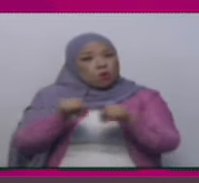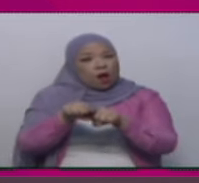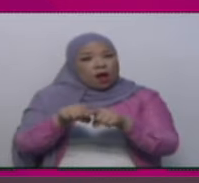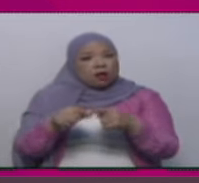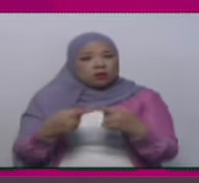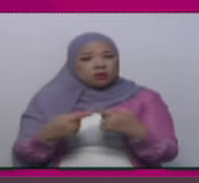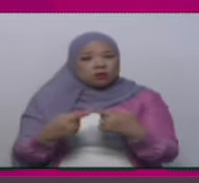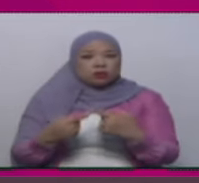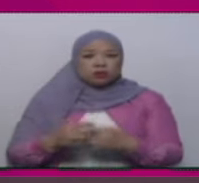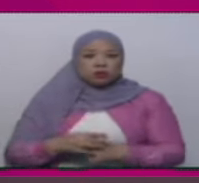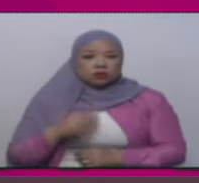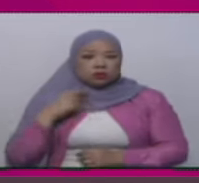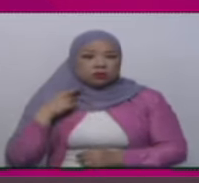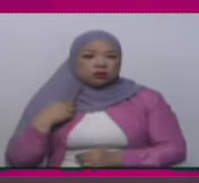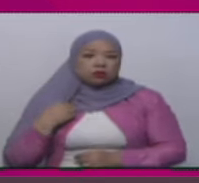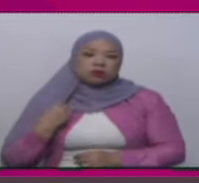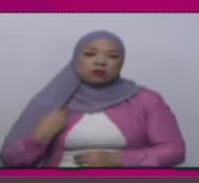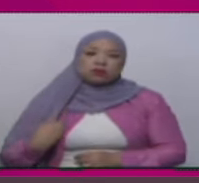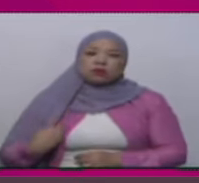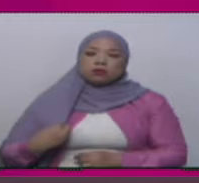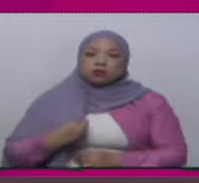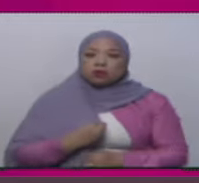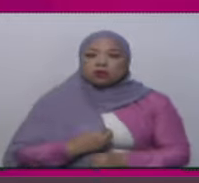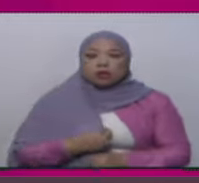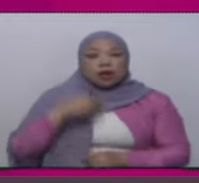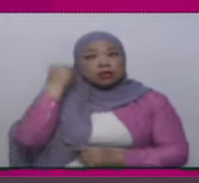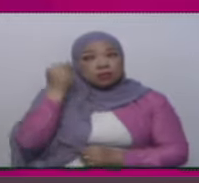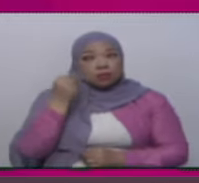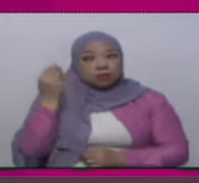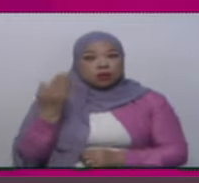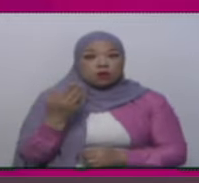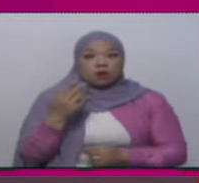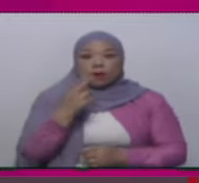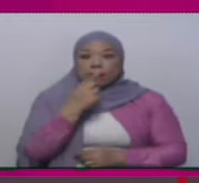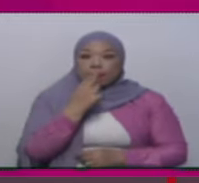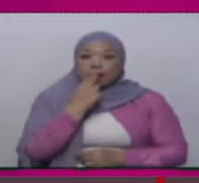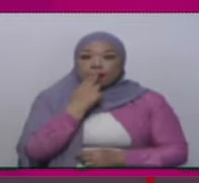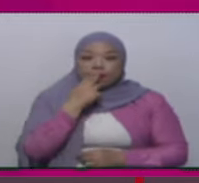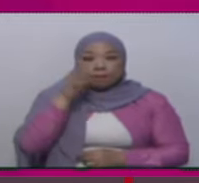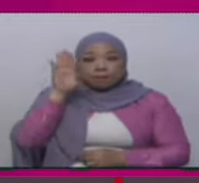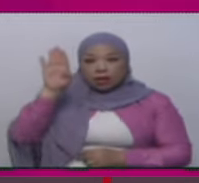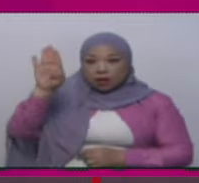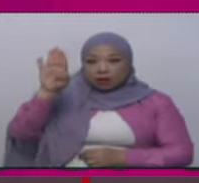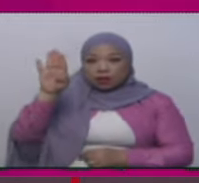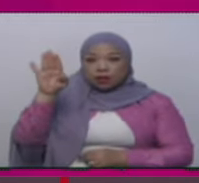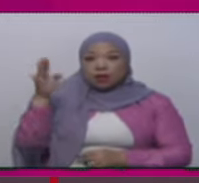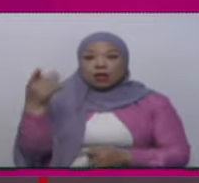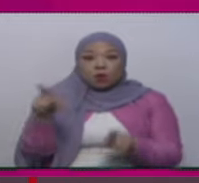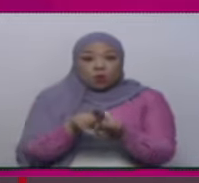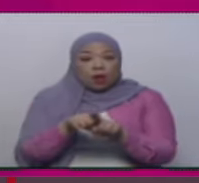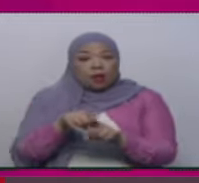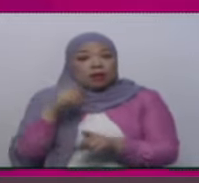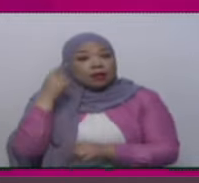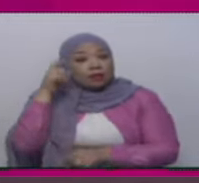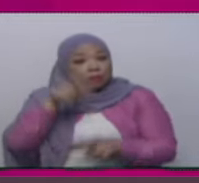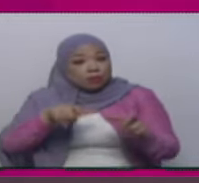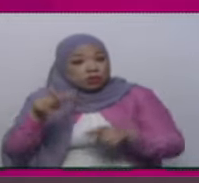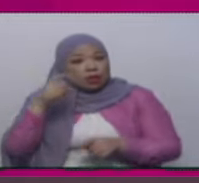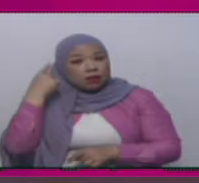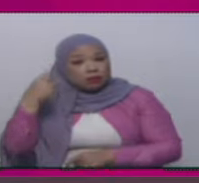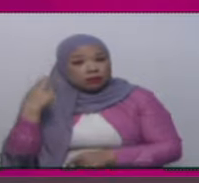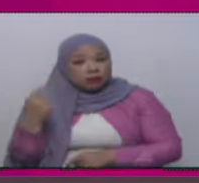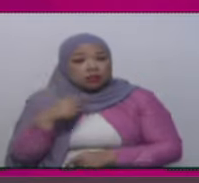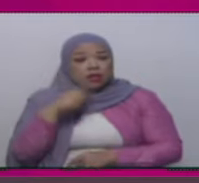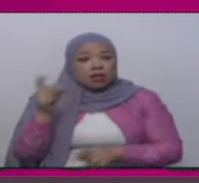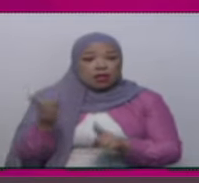Se dice que Hitler fue un liderazgo demencial, ¿verdad? Y hoy por hoy creo que nadie